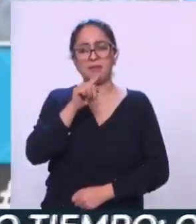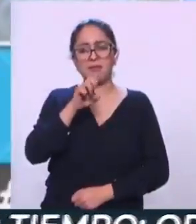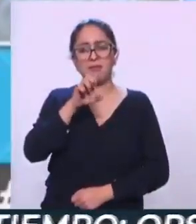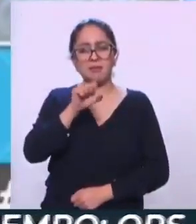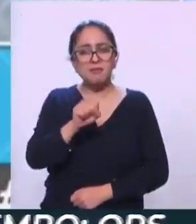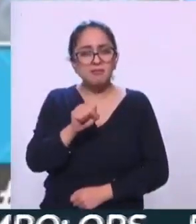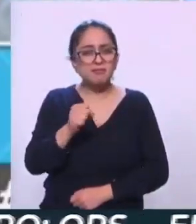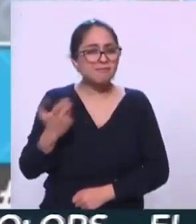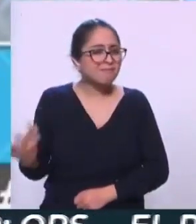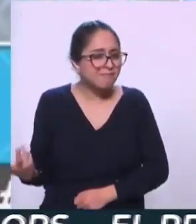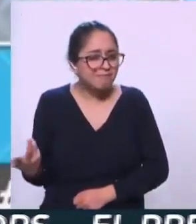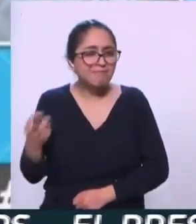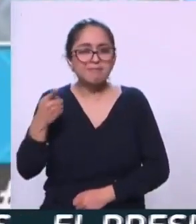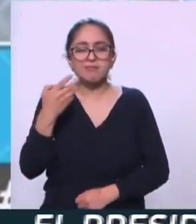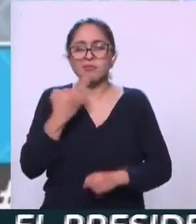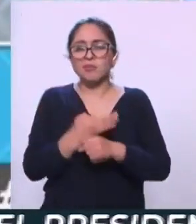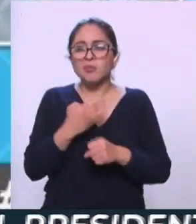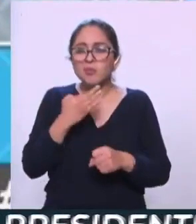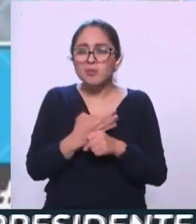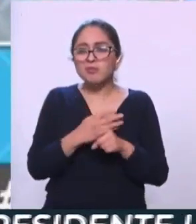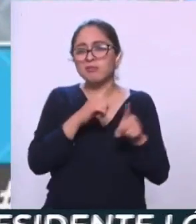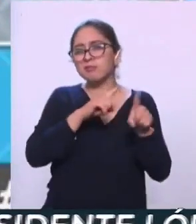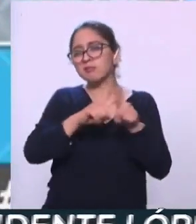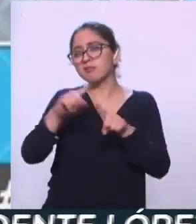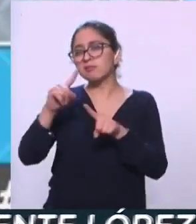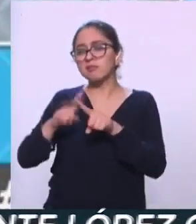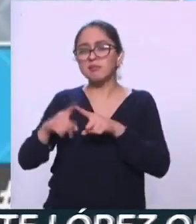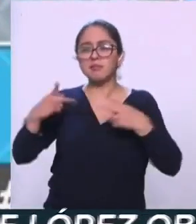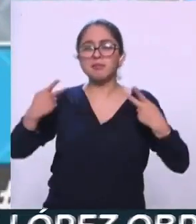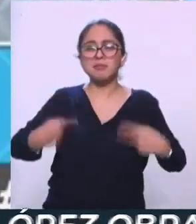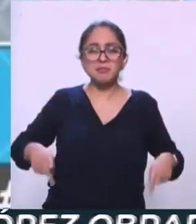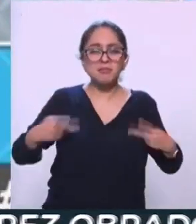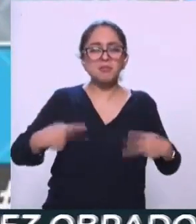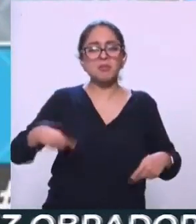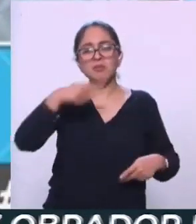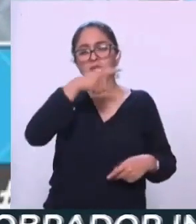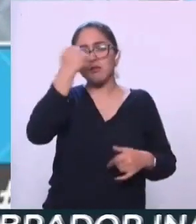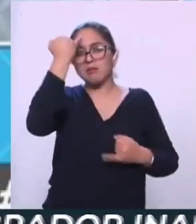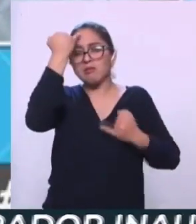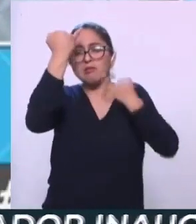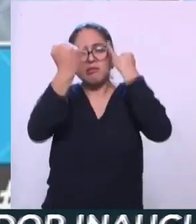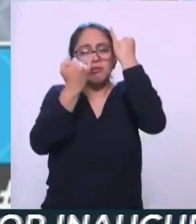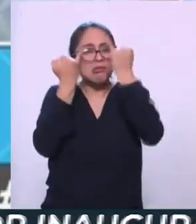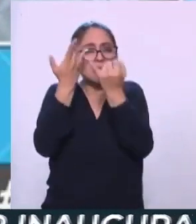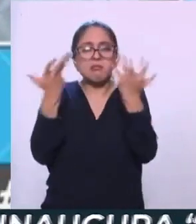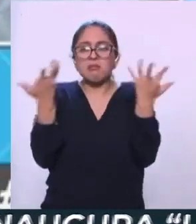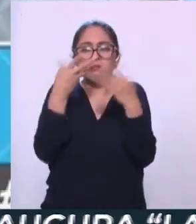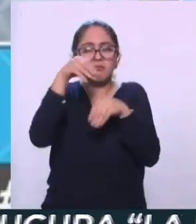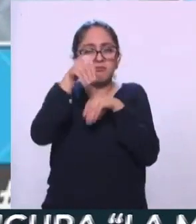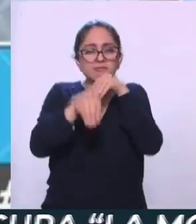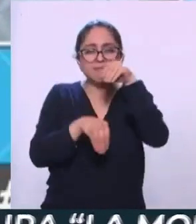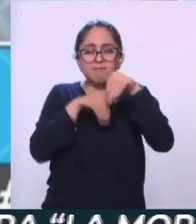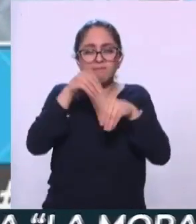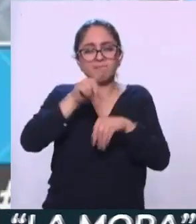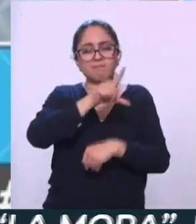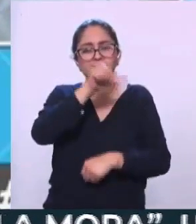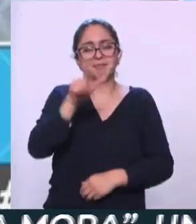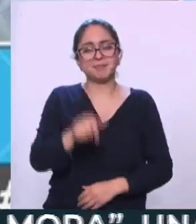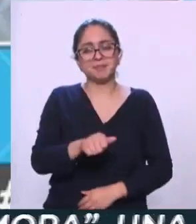haciendo Bill Gates. Y ya de ahí cualquier cosa que se pueda, que la imaginación pueda catapultarnos,